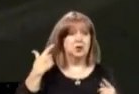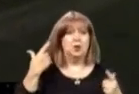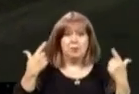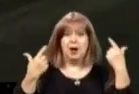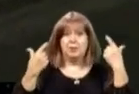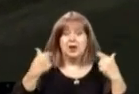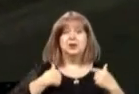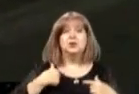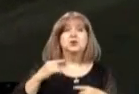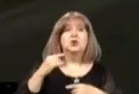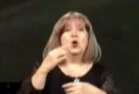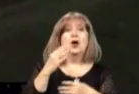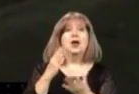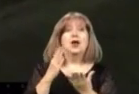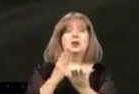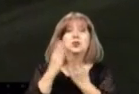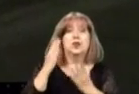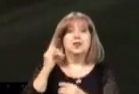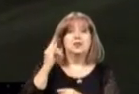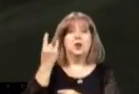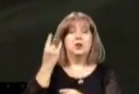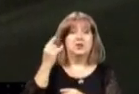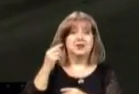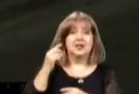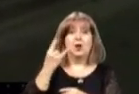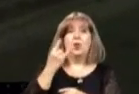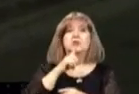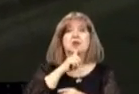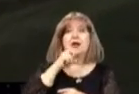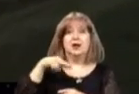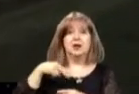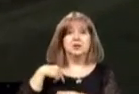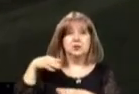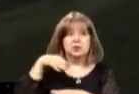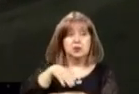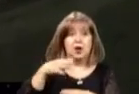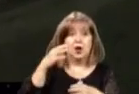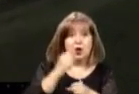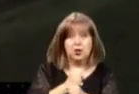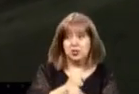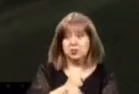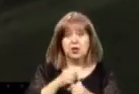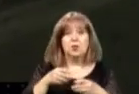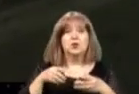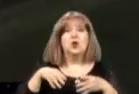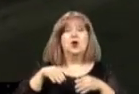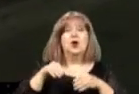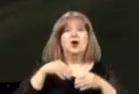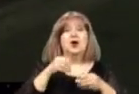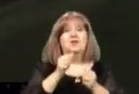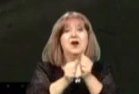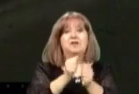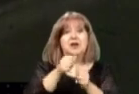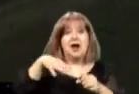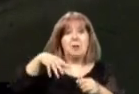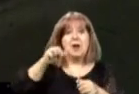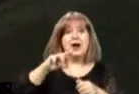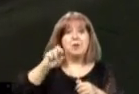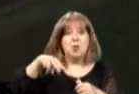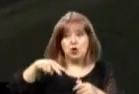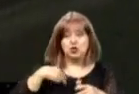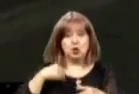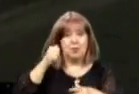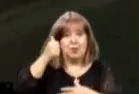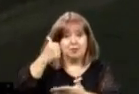Yo soy estudiante de la UTN, vuelvo muy tarde a la noche y no tenemos seguridad, me bajo en lo que es la fábrica de mármol y no tenemos policía, no